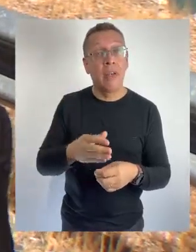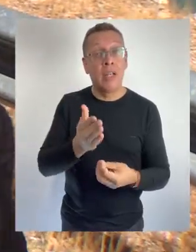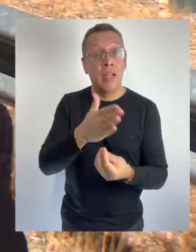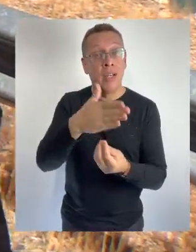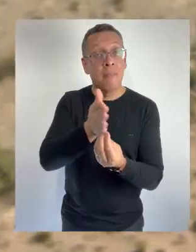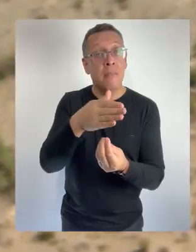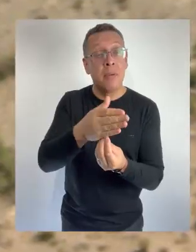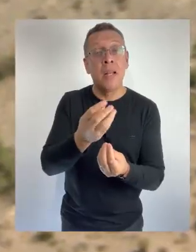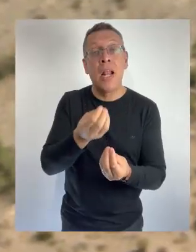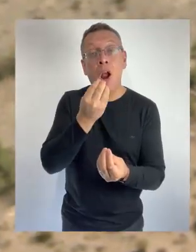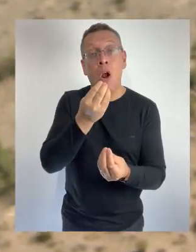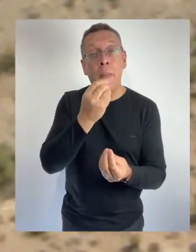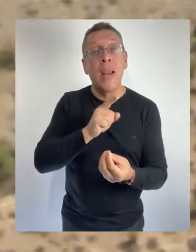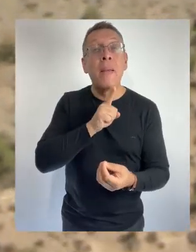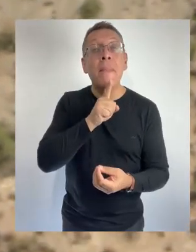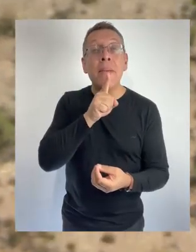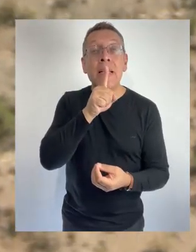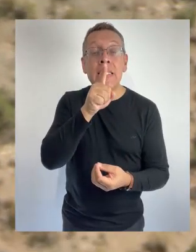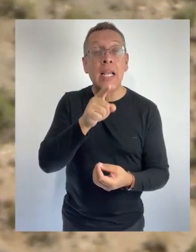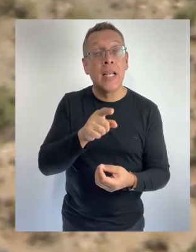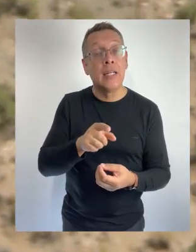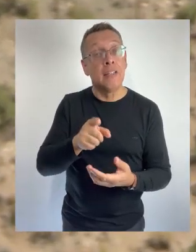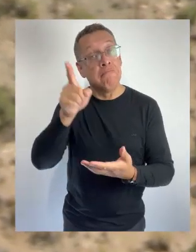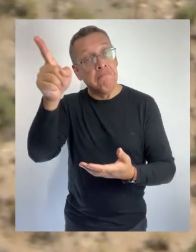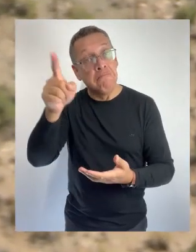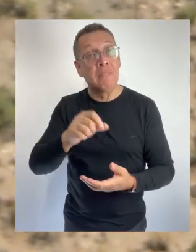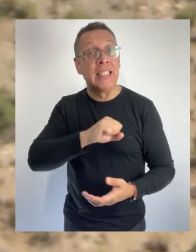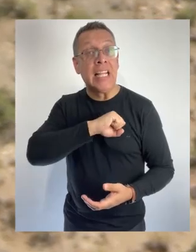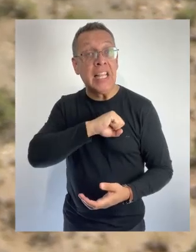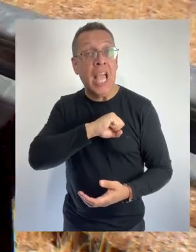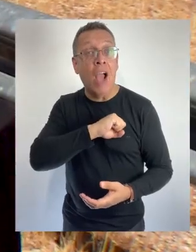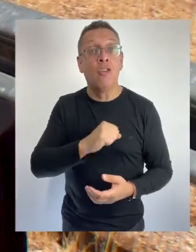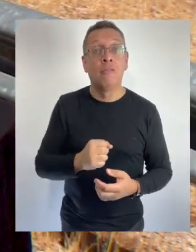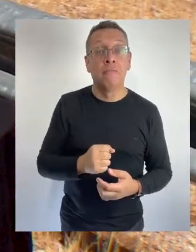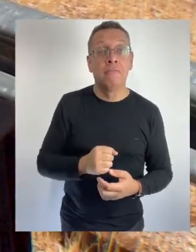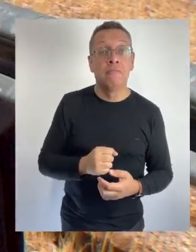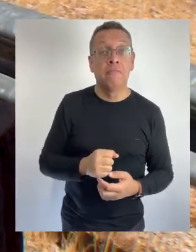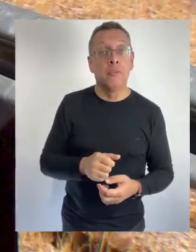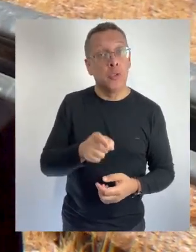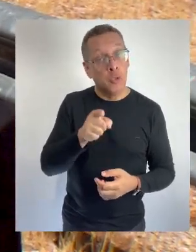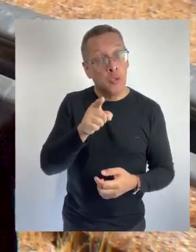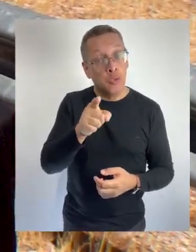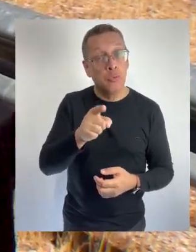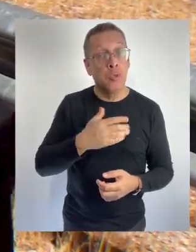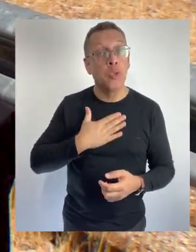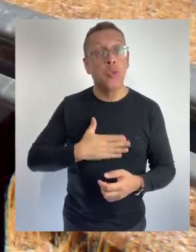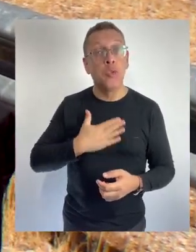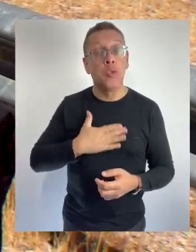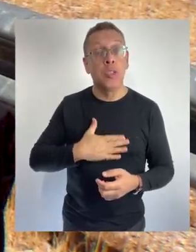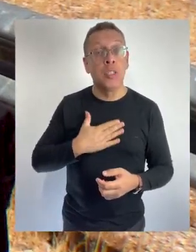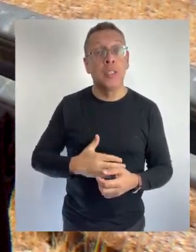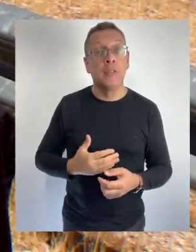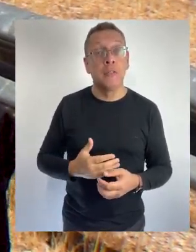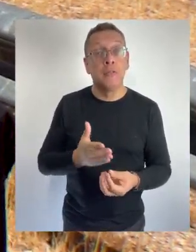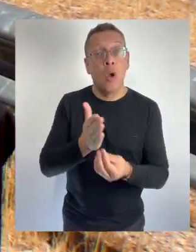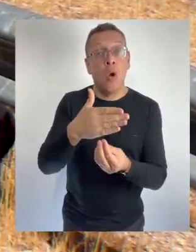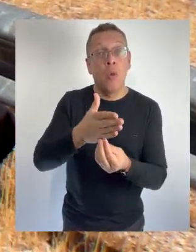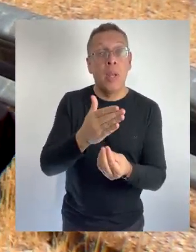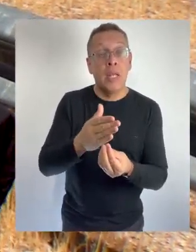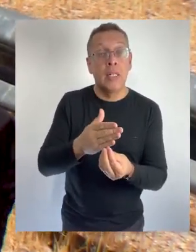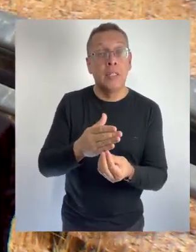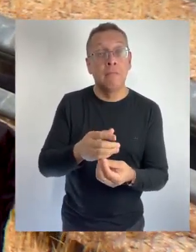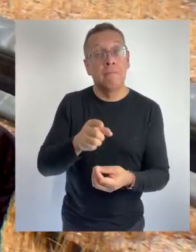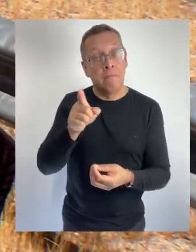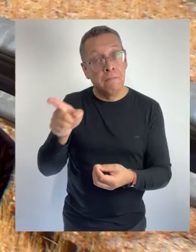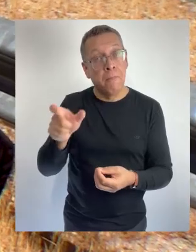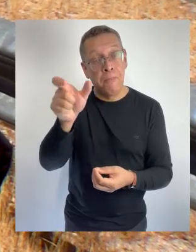en Santiago, ¿no es cierto? Sí. Así que a mí me interesó y aparte que maneja mucho lo que es la comida celíaca,